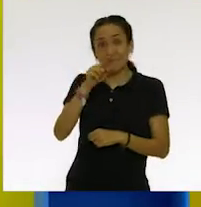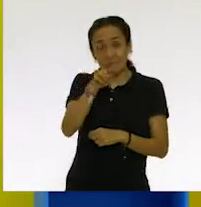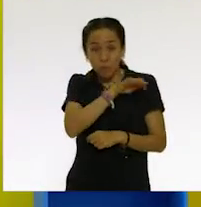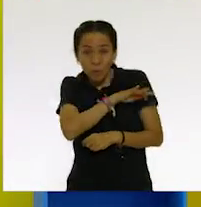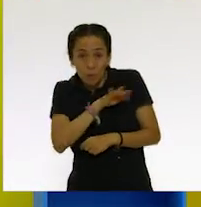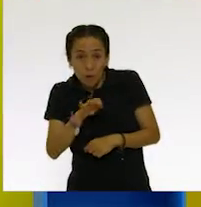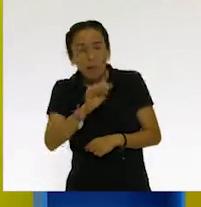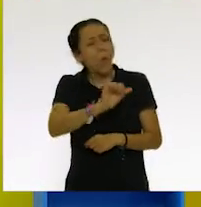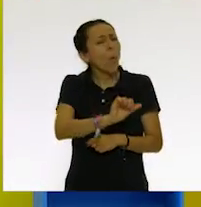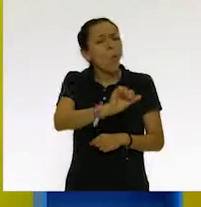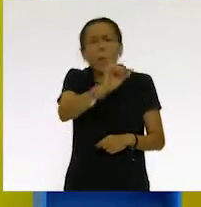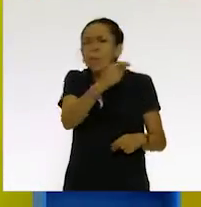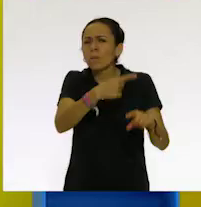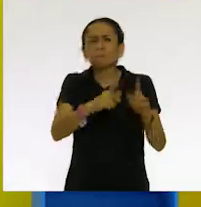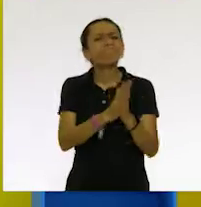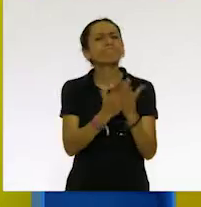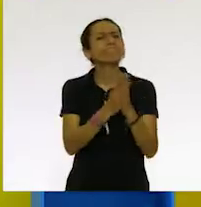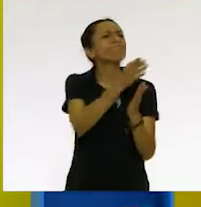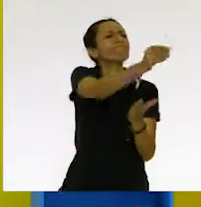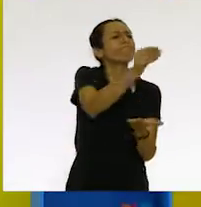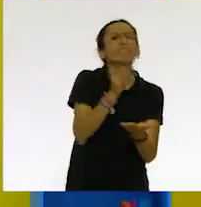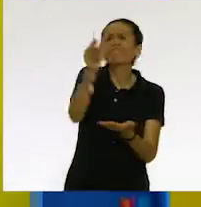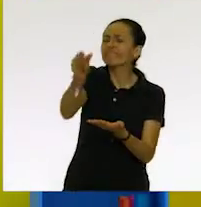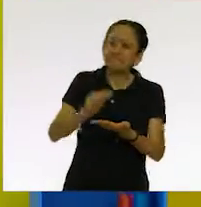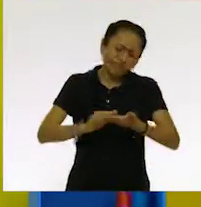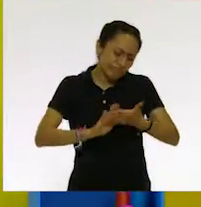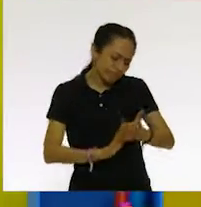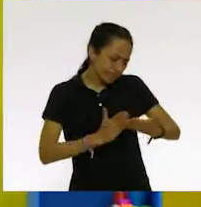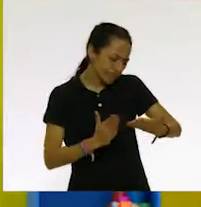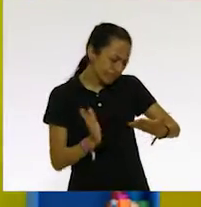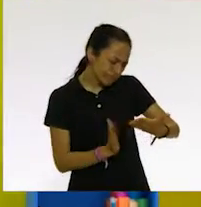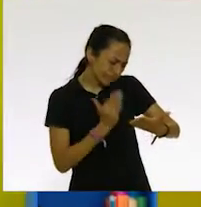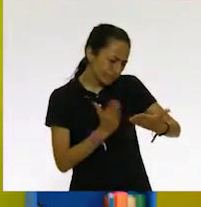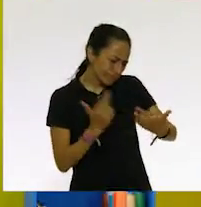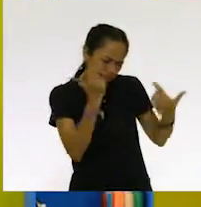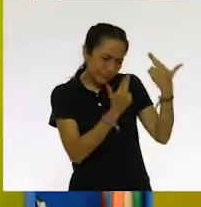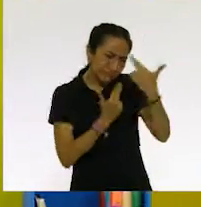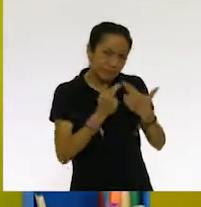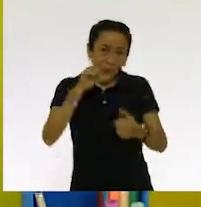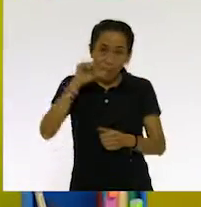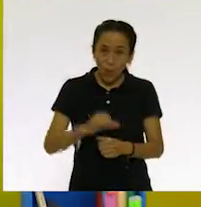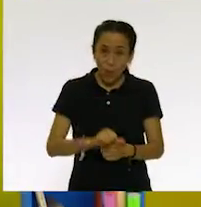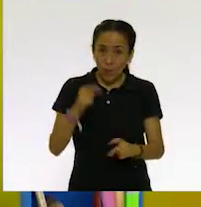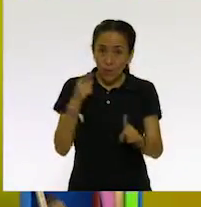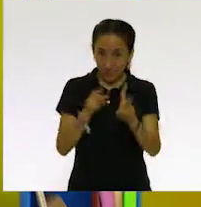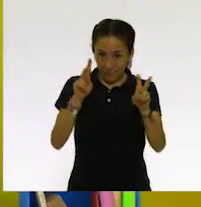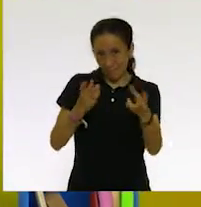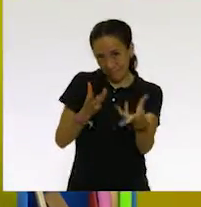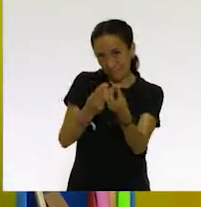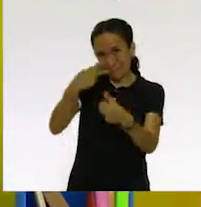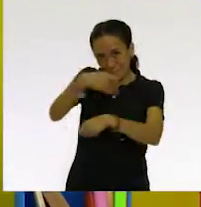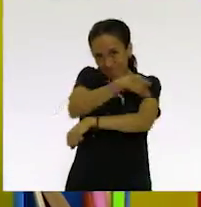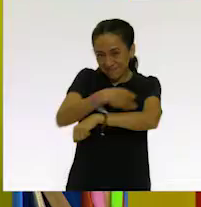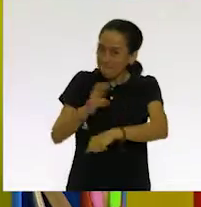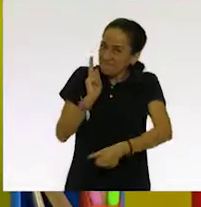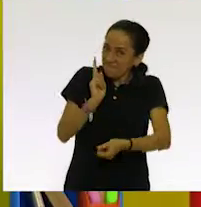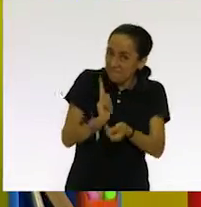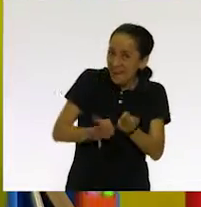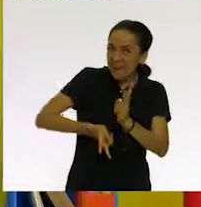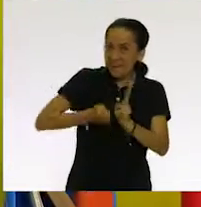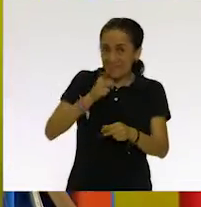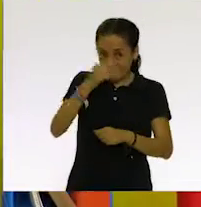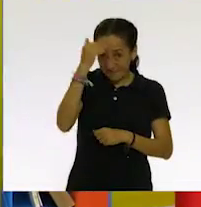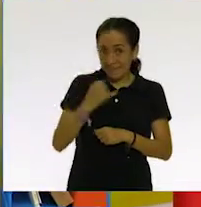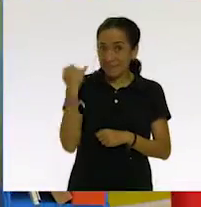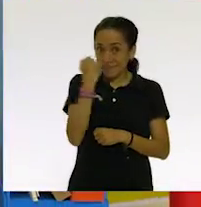consulta otros libros y comenta el tema de hoy con tu familia. Si tienes la fortuna de hablar una lengua indígena, aprovecha también este momento